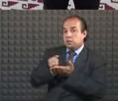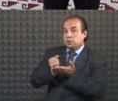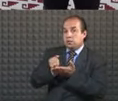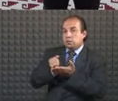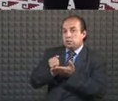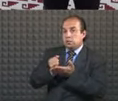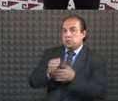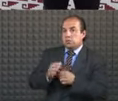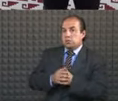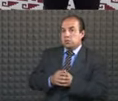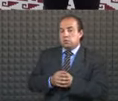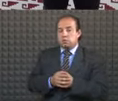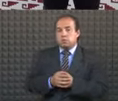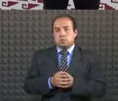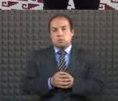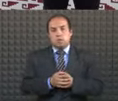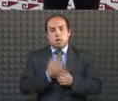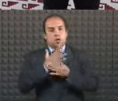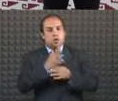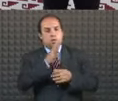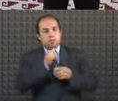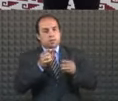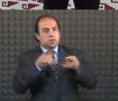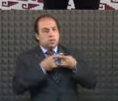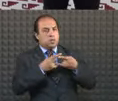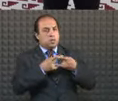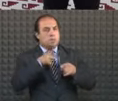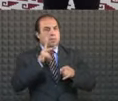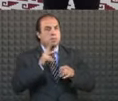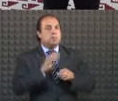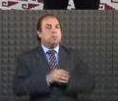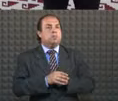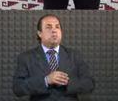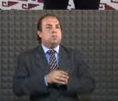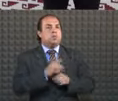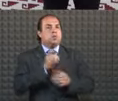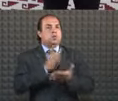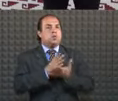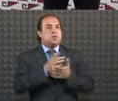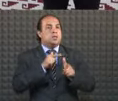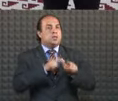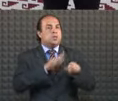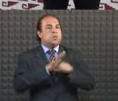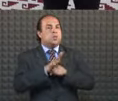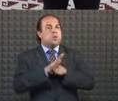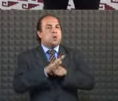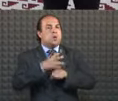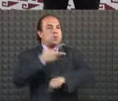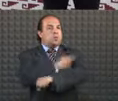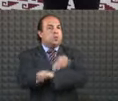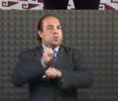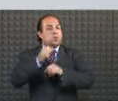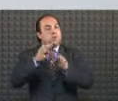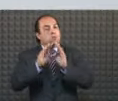no pueden cerrar en algunos casos, pero ¿qué es lo que quiera intensificar? ¿Nada más la vacunación o alguna otra medida?